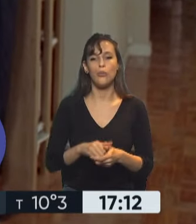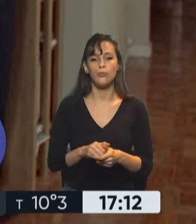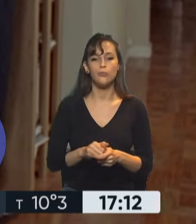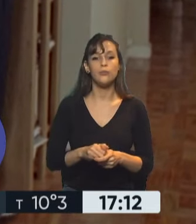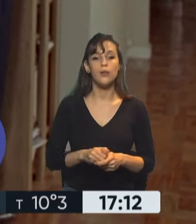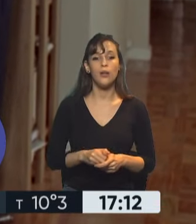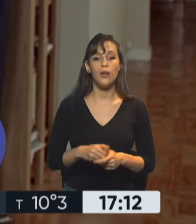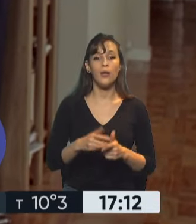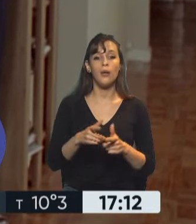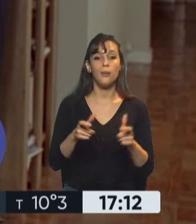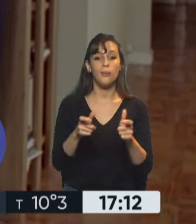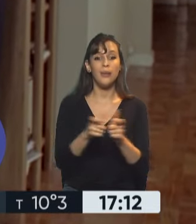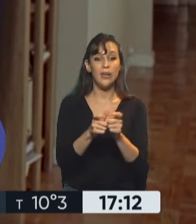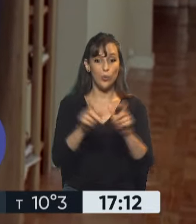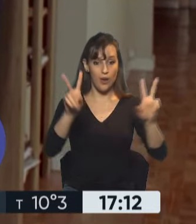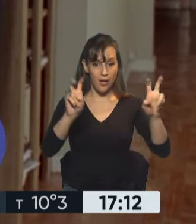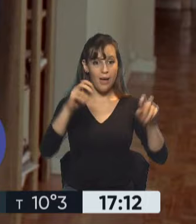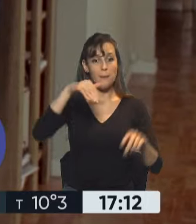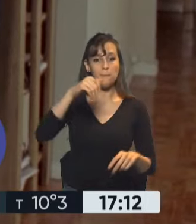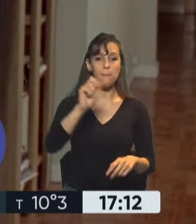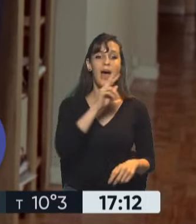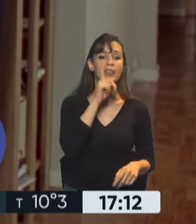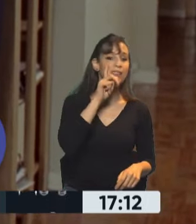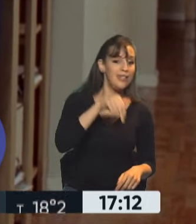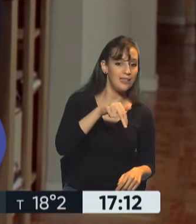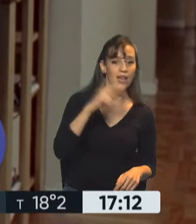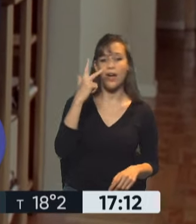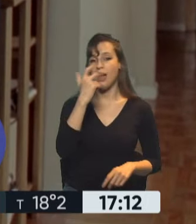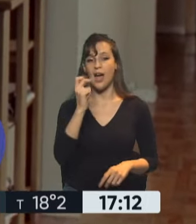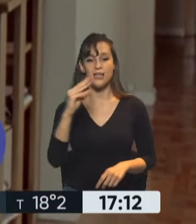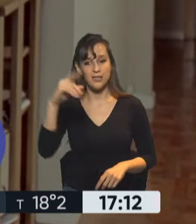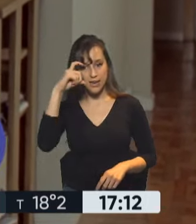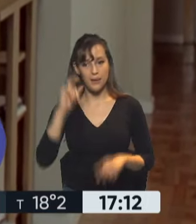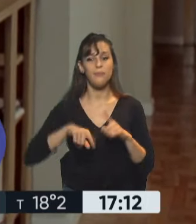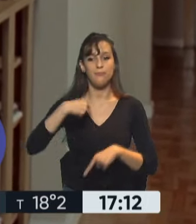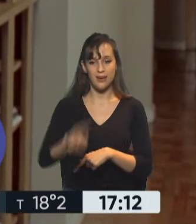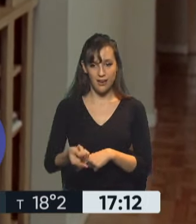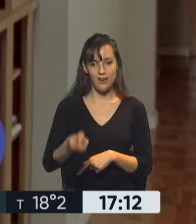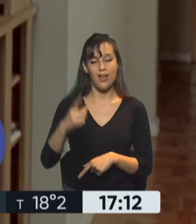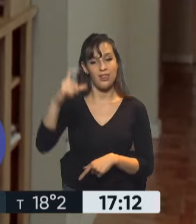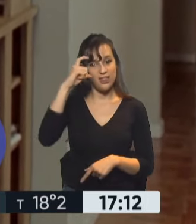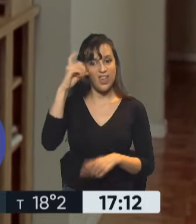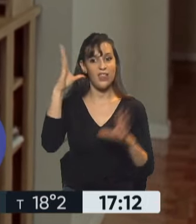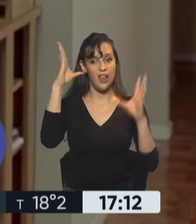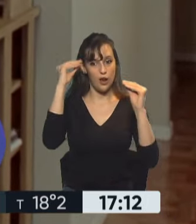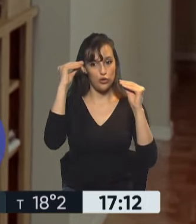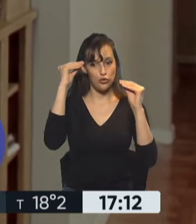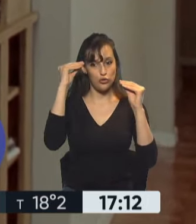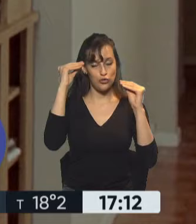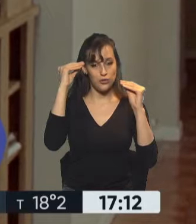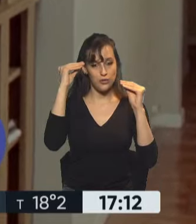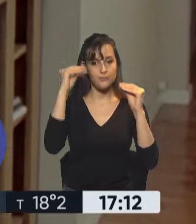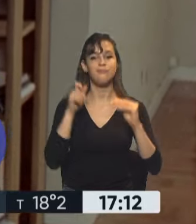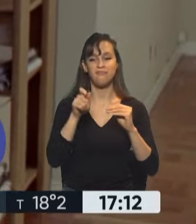H, por la pantalla de la televisión pública este sábado, mañana a las 22. Voy a hacer la película. En el cicle Aguante.